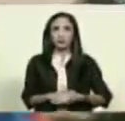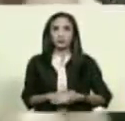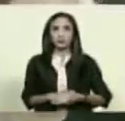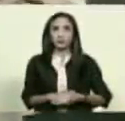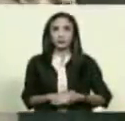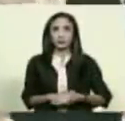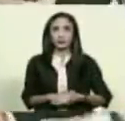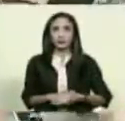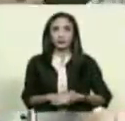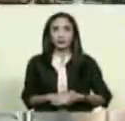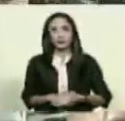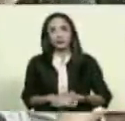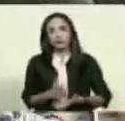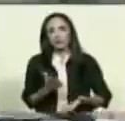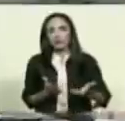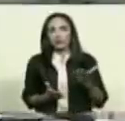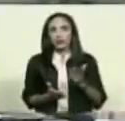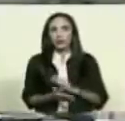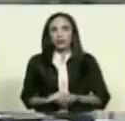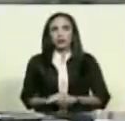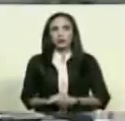¿Quiénes son habituales,